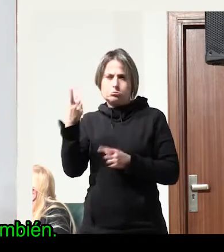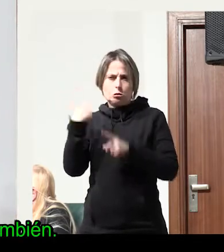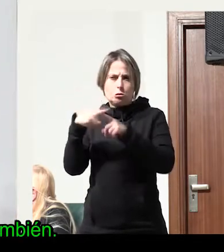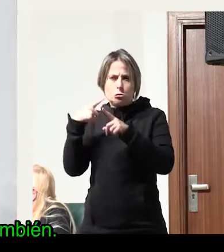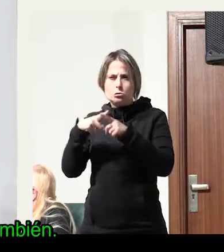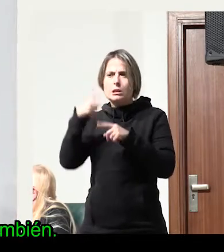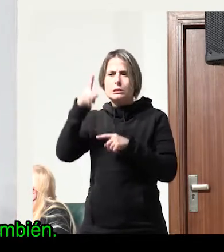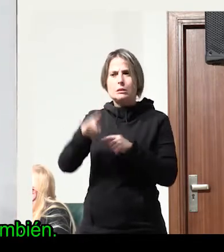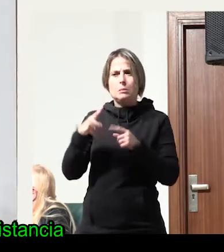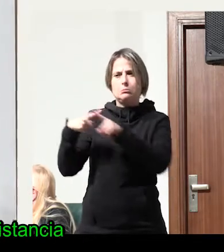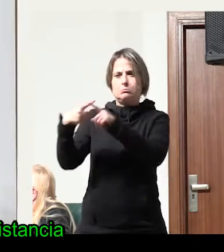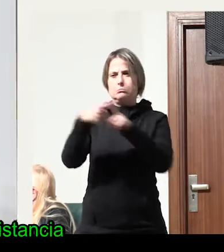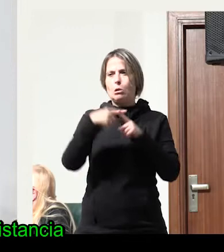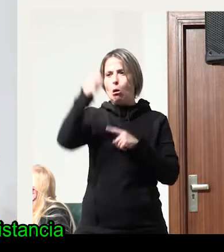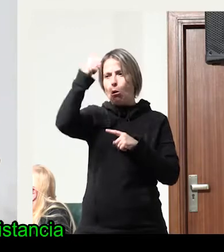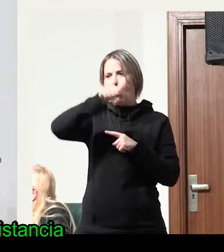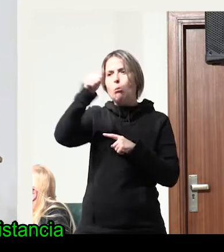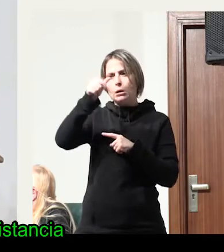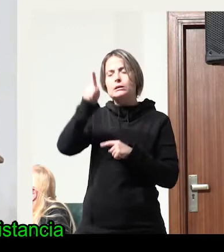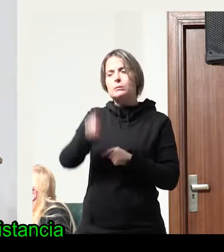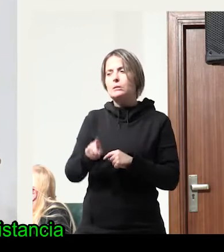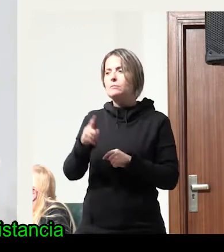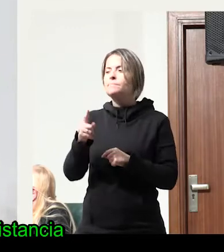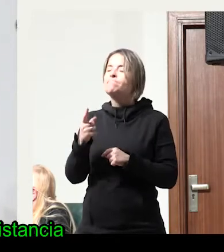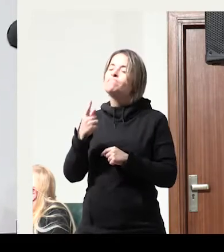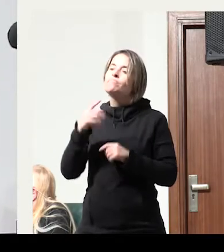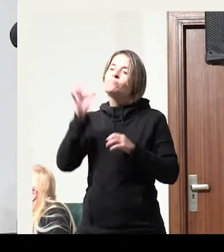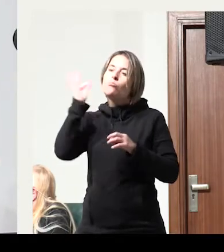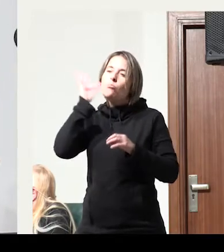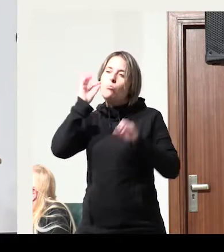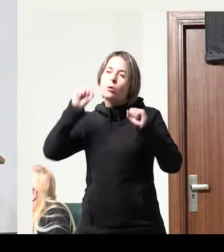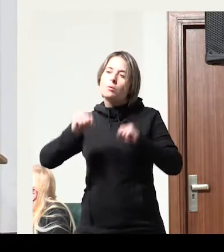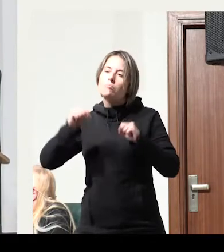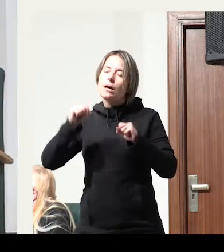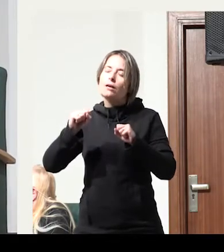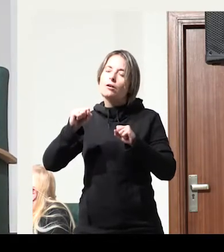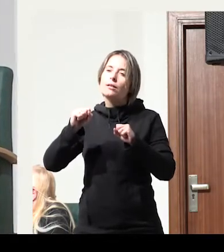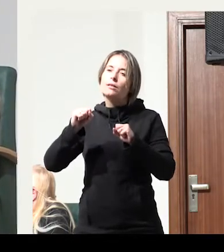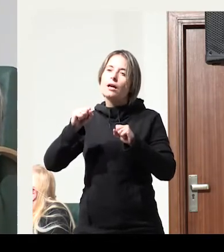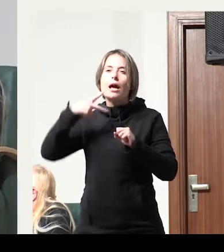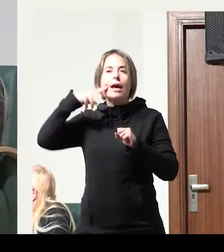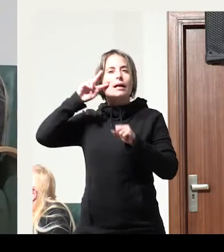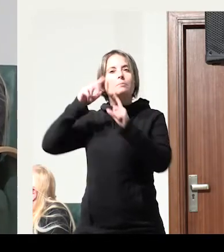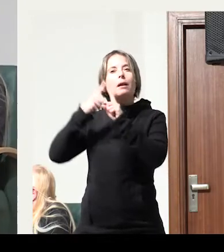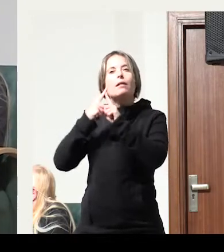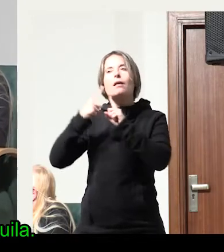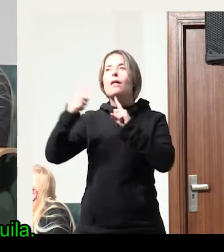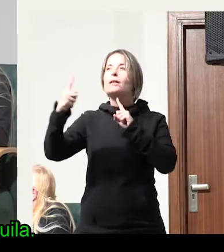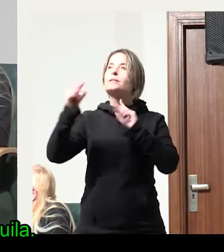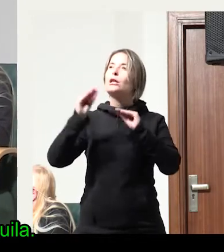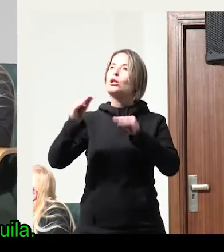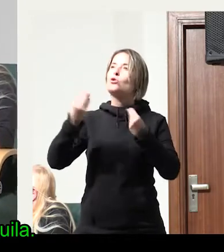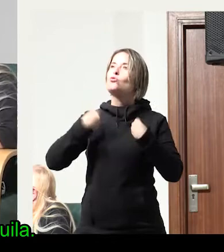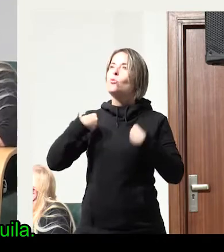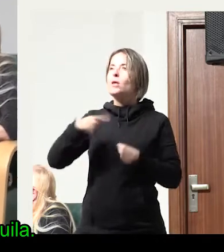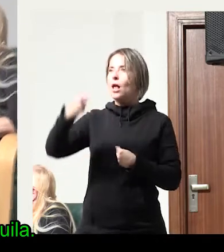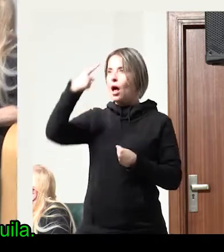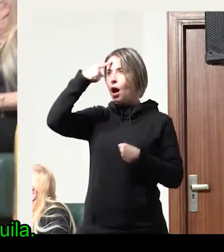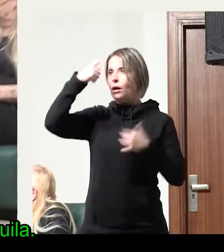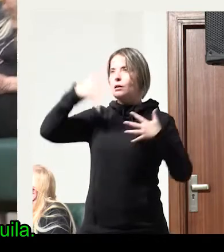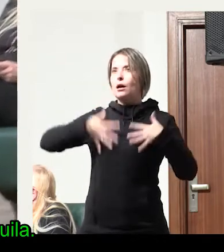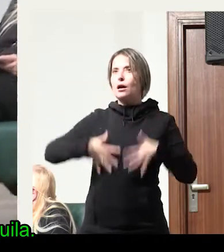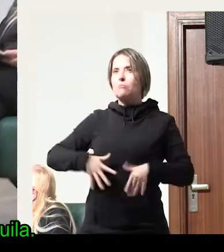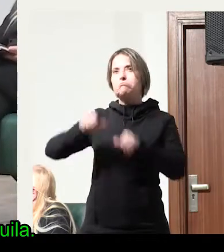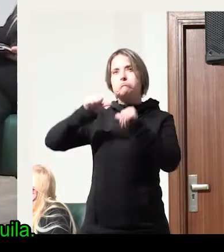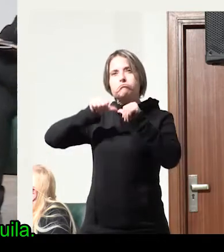ver con los hombres también, ¿no? Las mujeres mayores tienen una distancia respecto a la experiencia que han vivido en su vida que les permite como hacer una